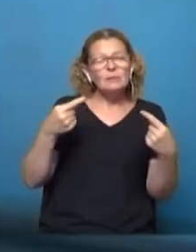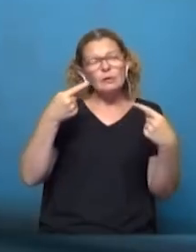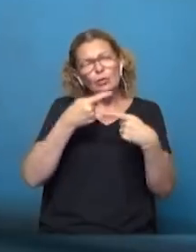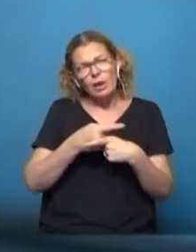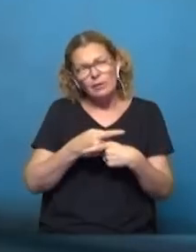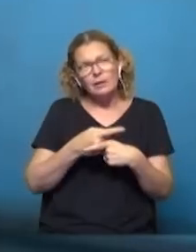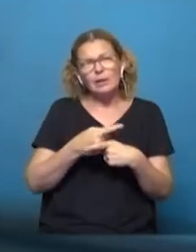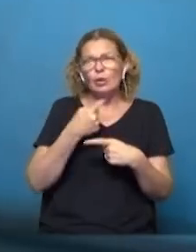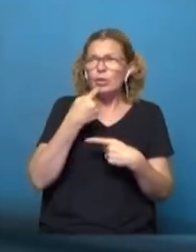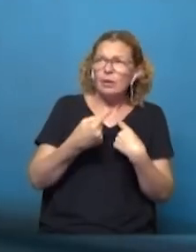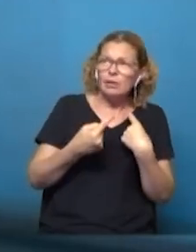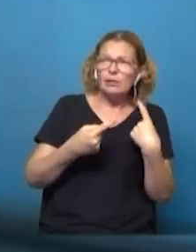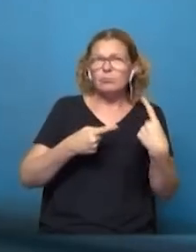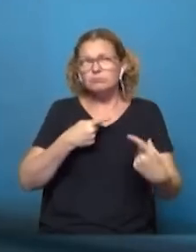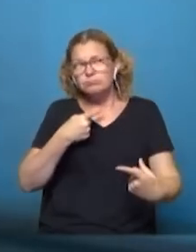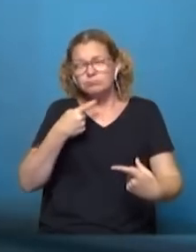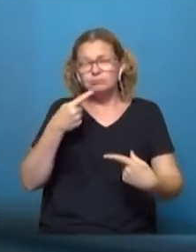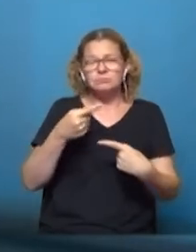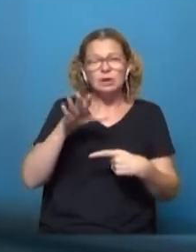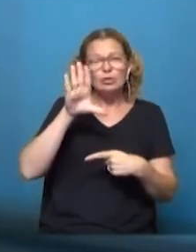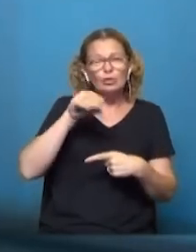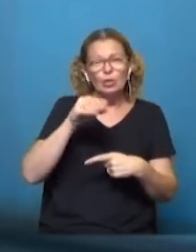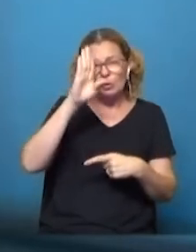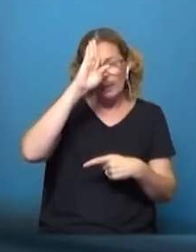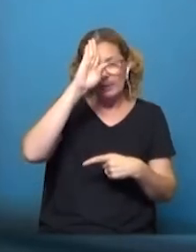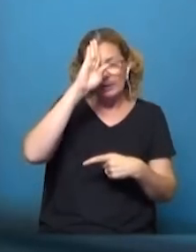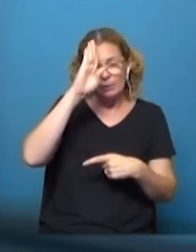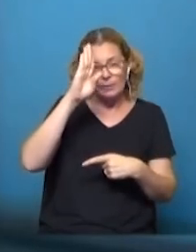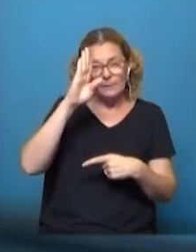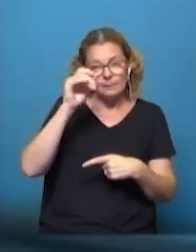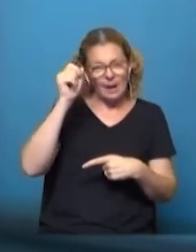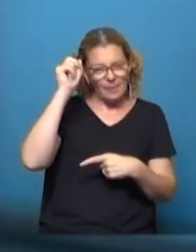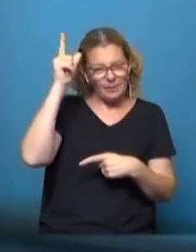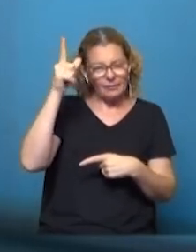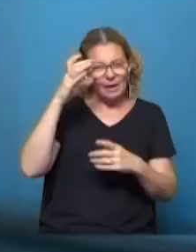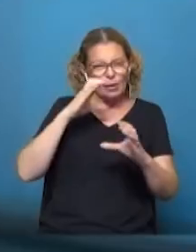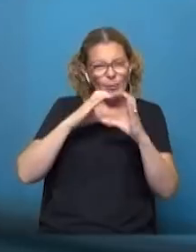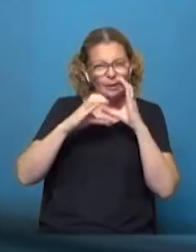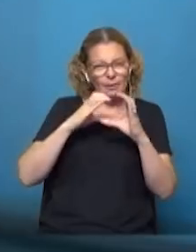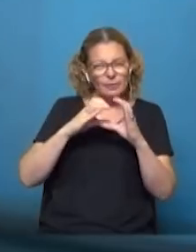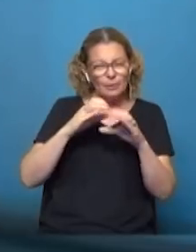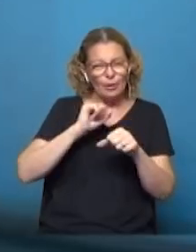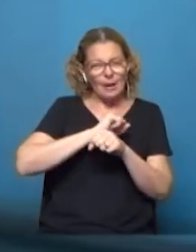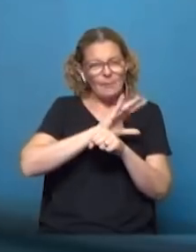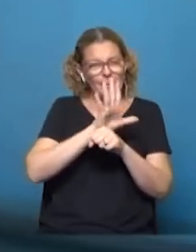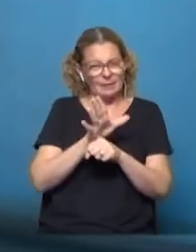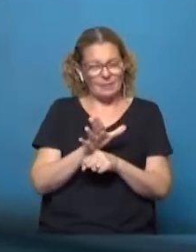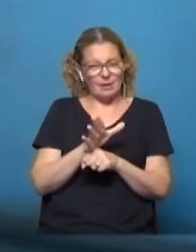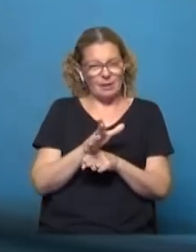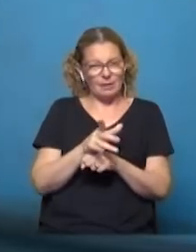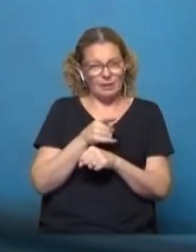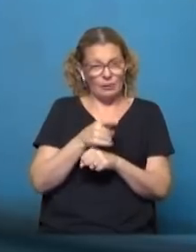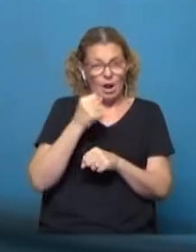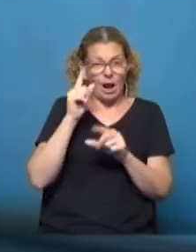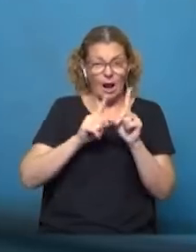contradecido todo lo que aprendimos de su capacidad de comunicación durante la pandemia que fue